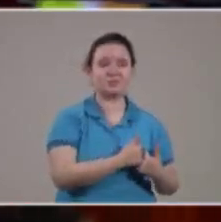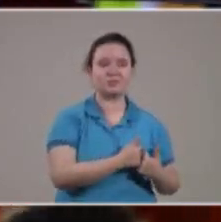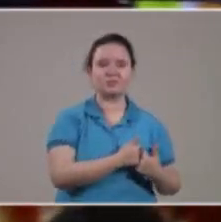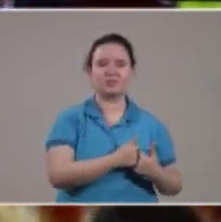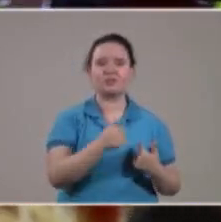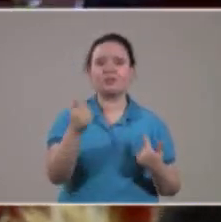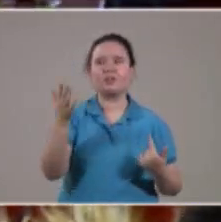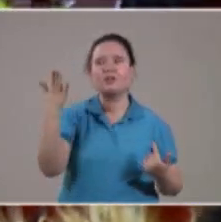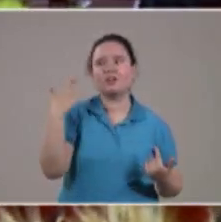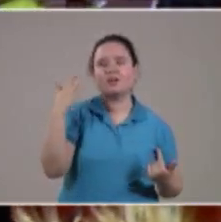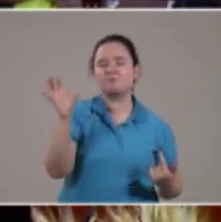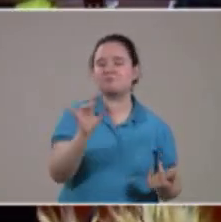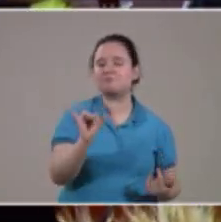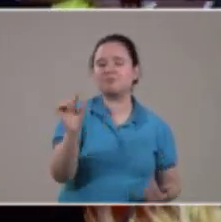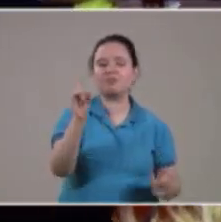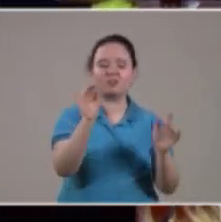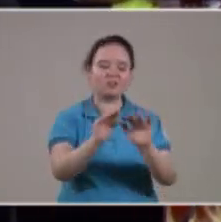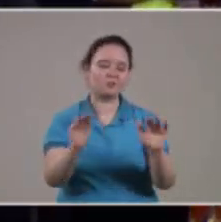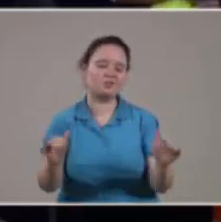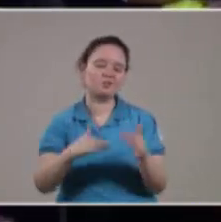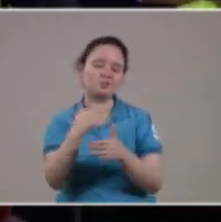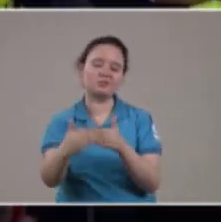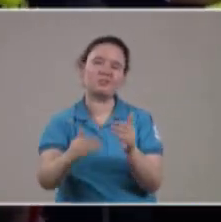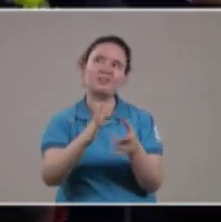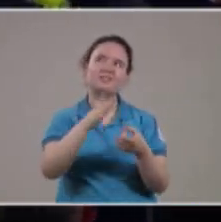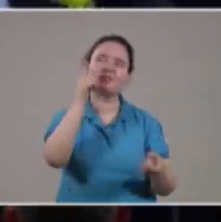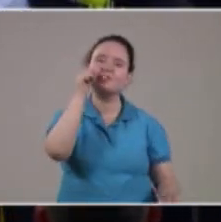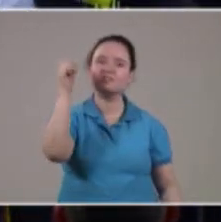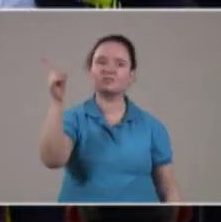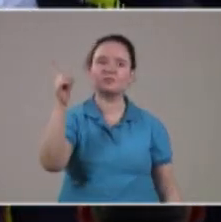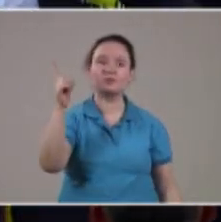era como un niño delante de Dios. Por eso es que danzó así.